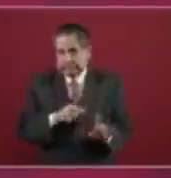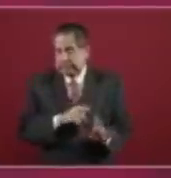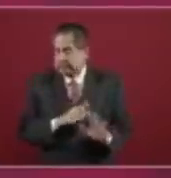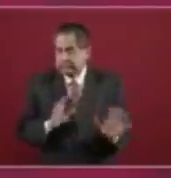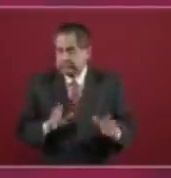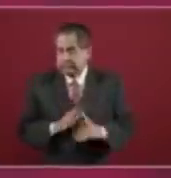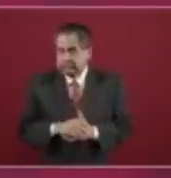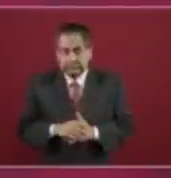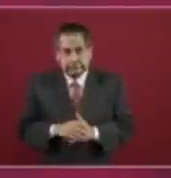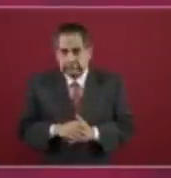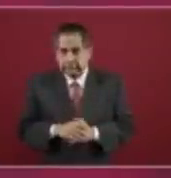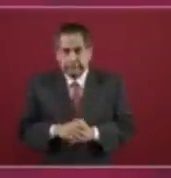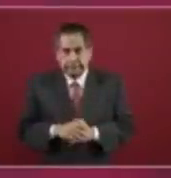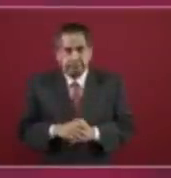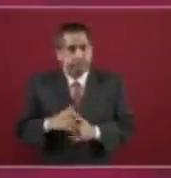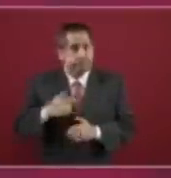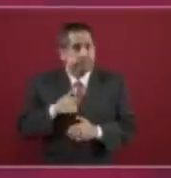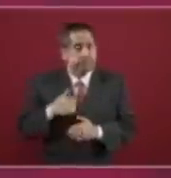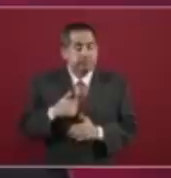Yo